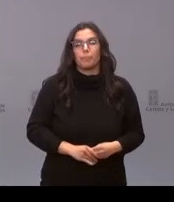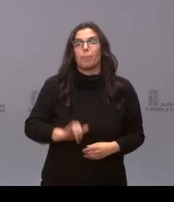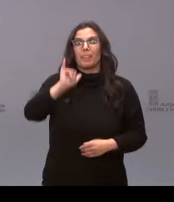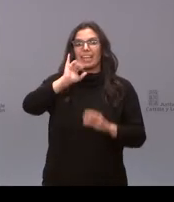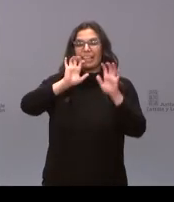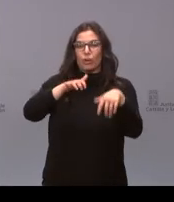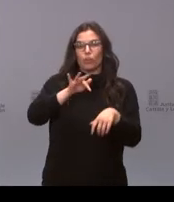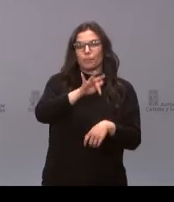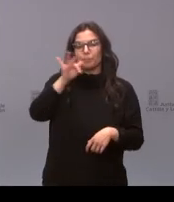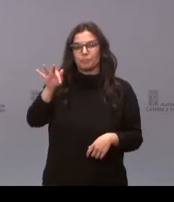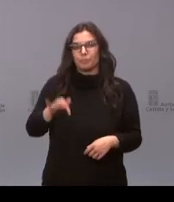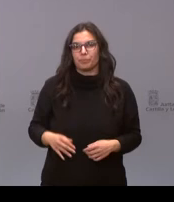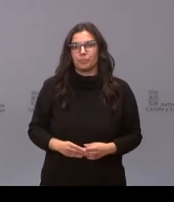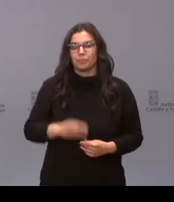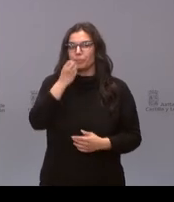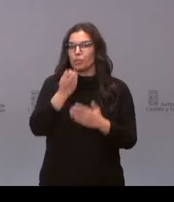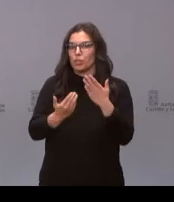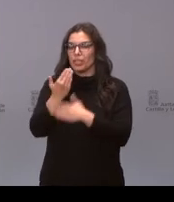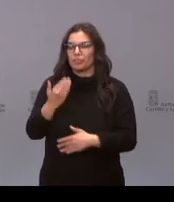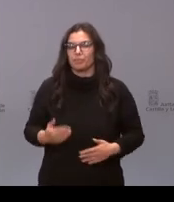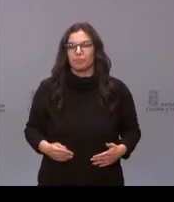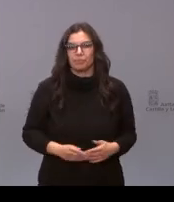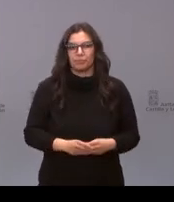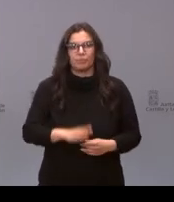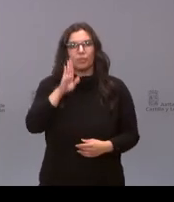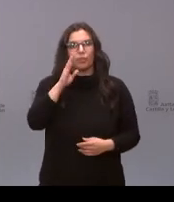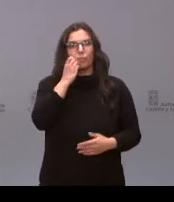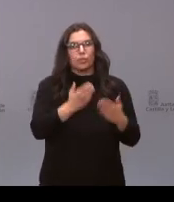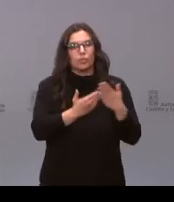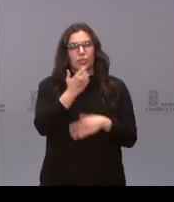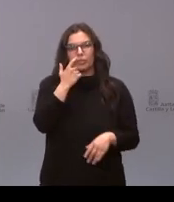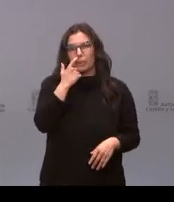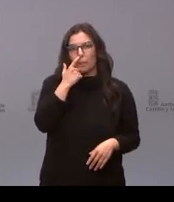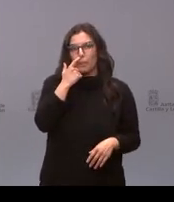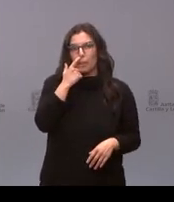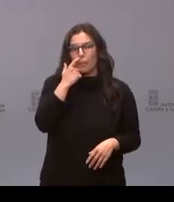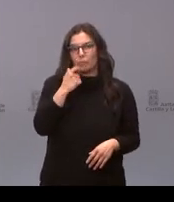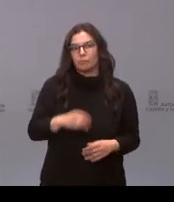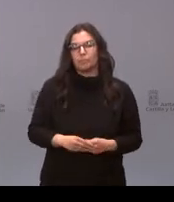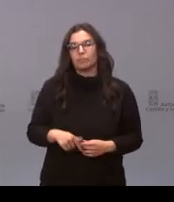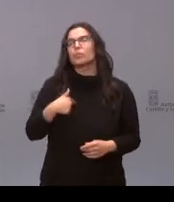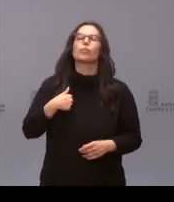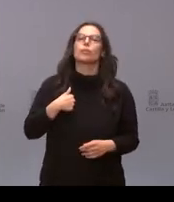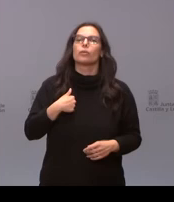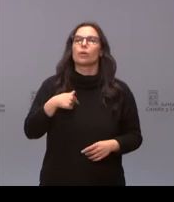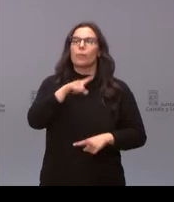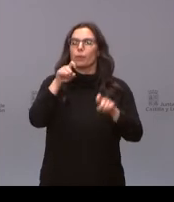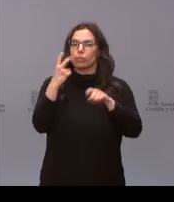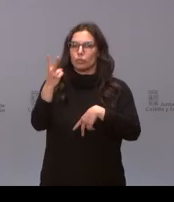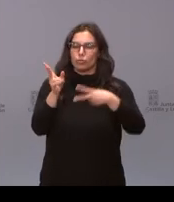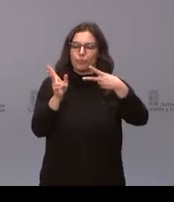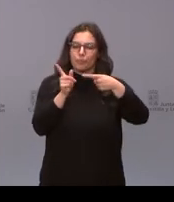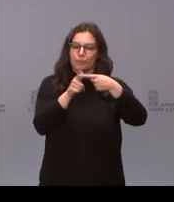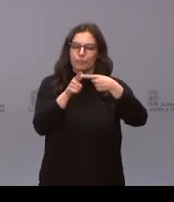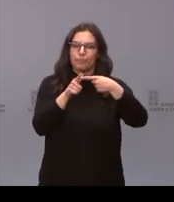sigue elizabeth el bar buenos dias elizabeth hola buenos dias buenos dias consejera yo que tenía dos preguntas la primera es que